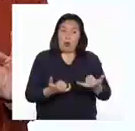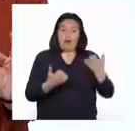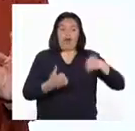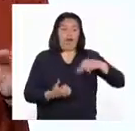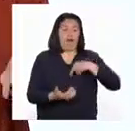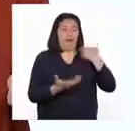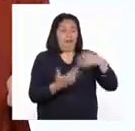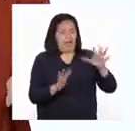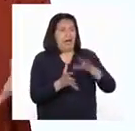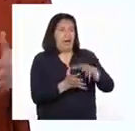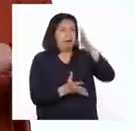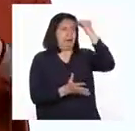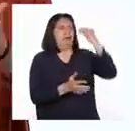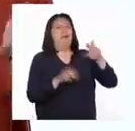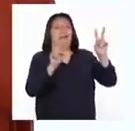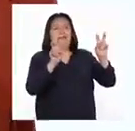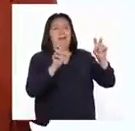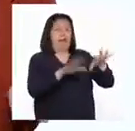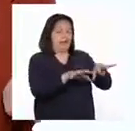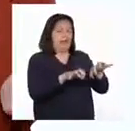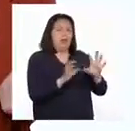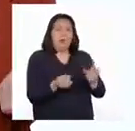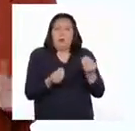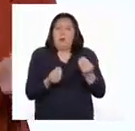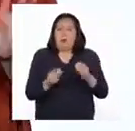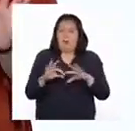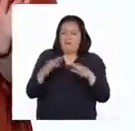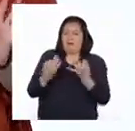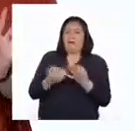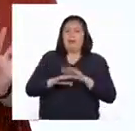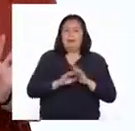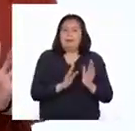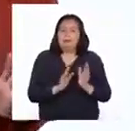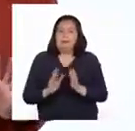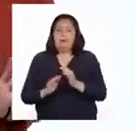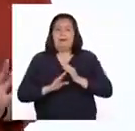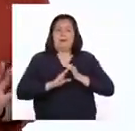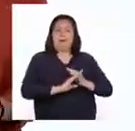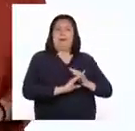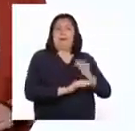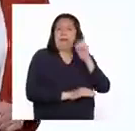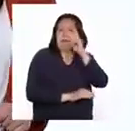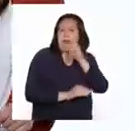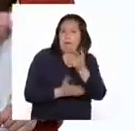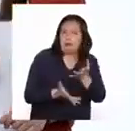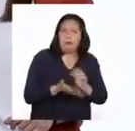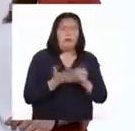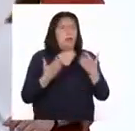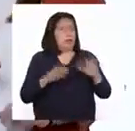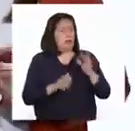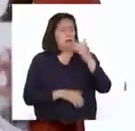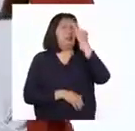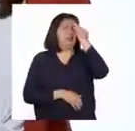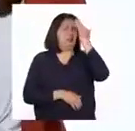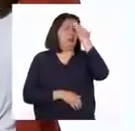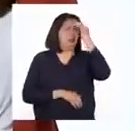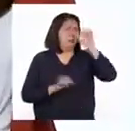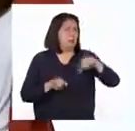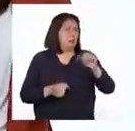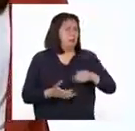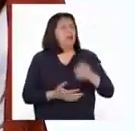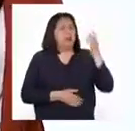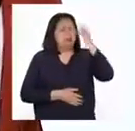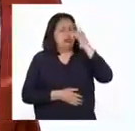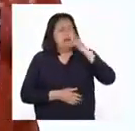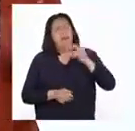hemos aprendido mucho sobre las heladas y cómo se organizan las familias para contrarrestar las dificultades. Ahora sabemos que tenemos muchas